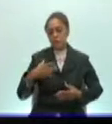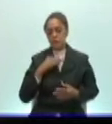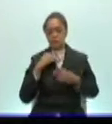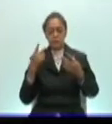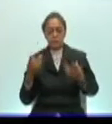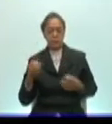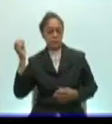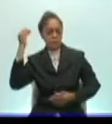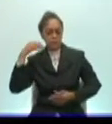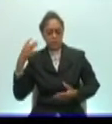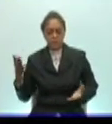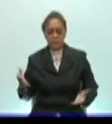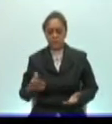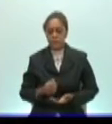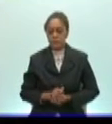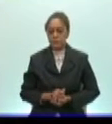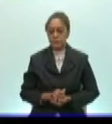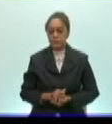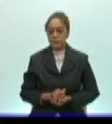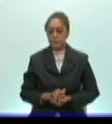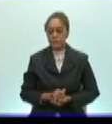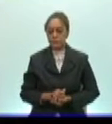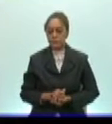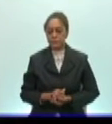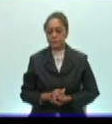de sabiduría.